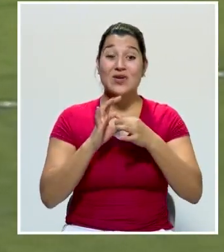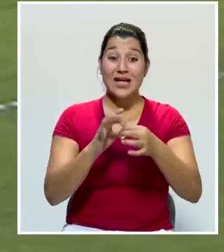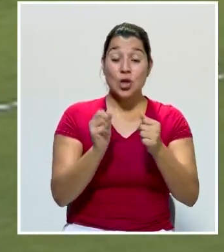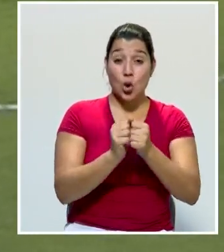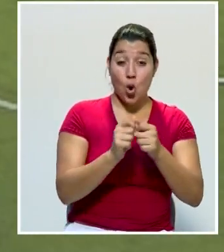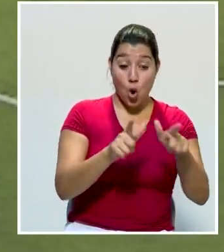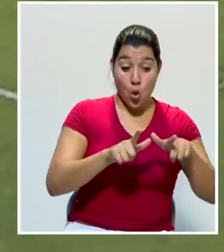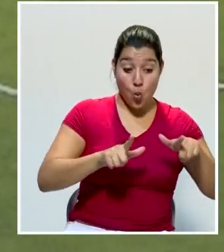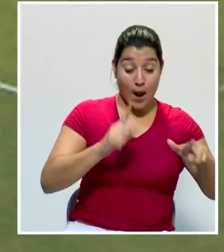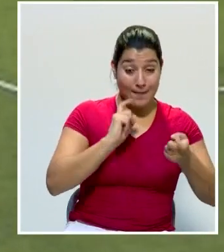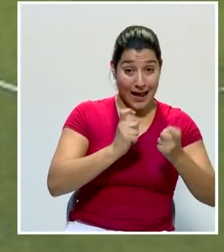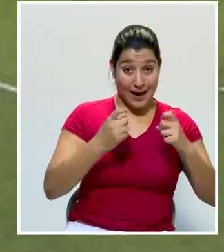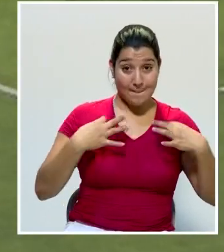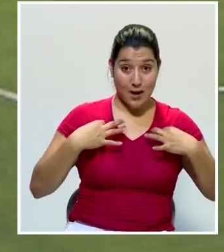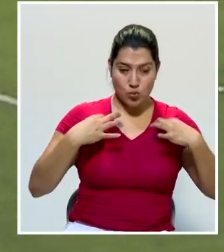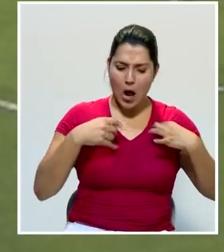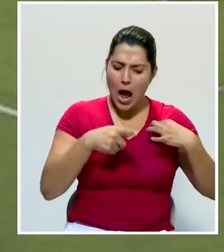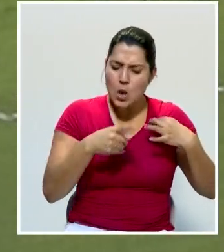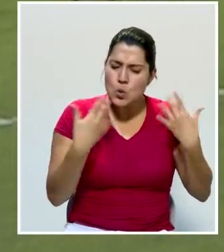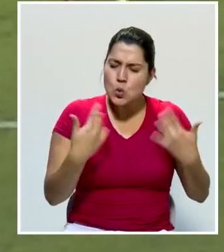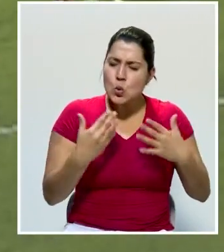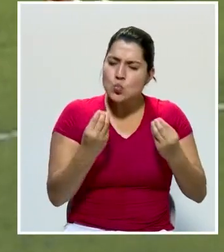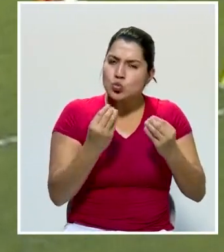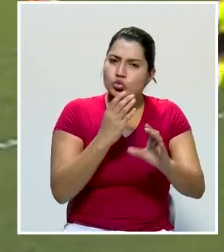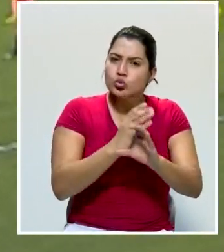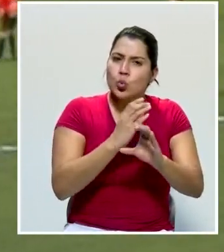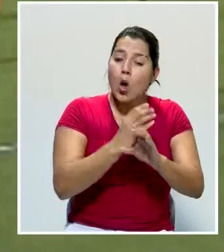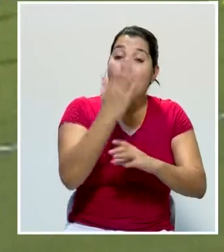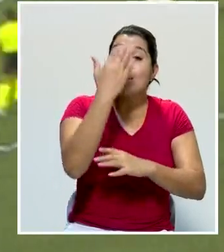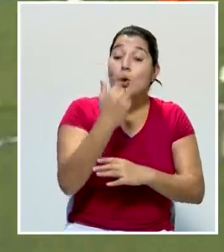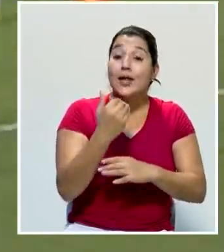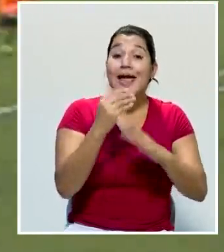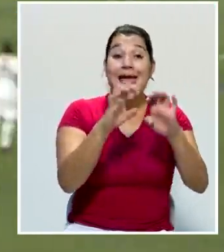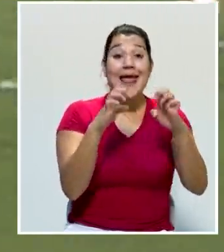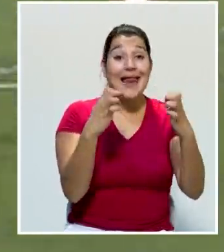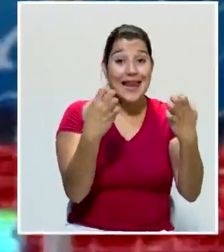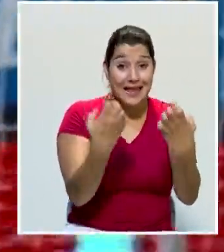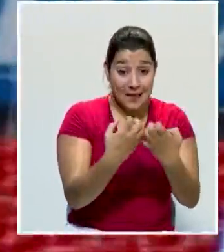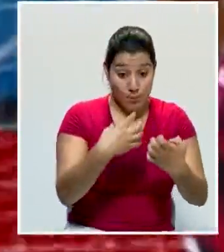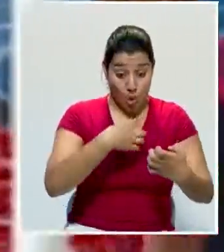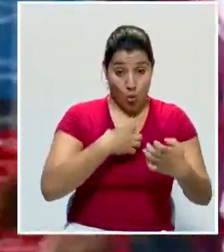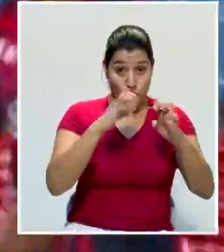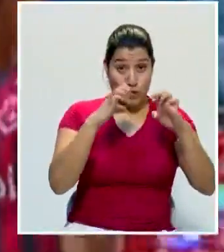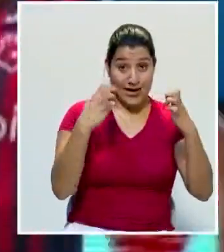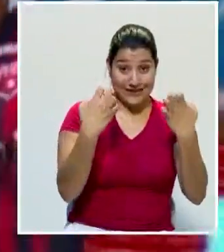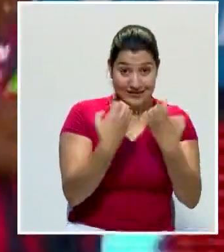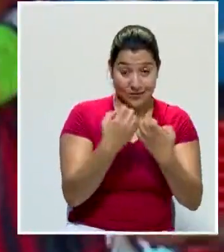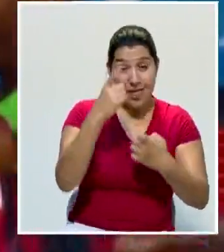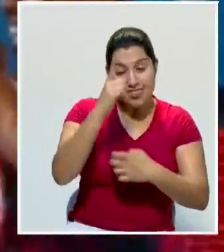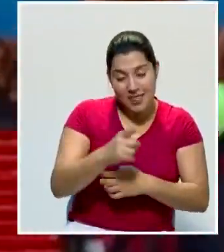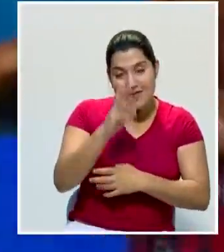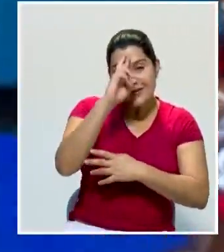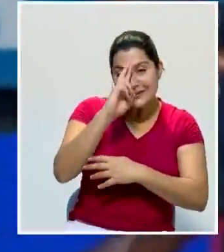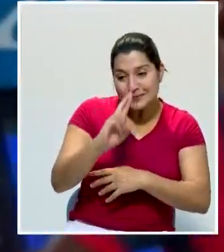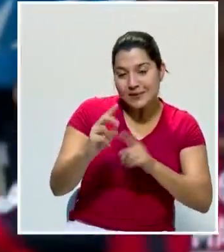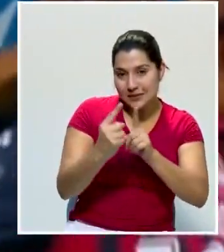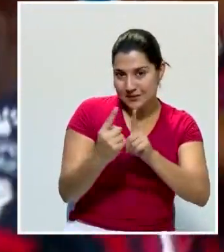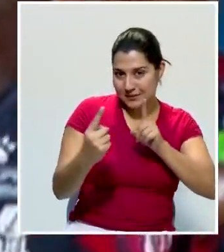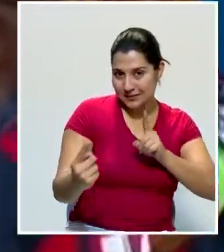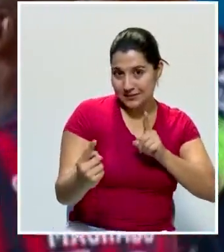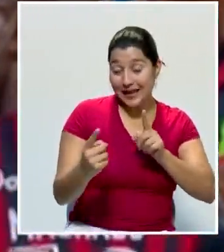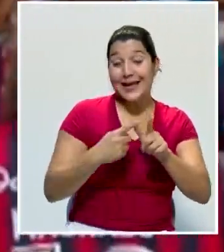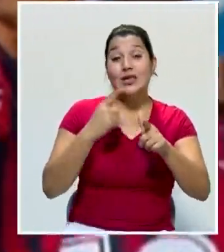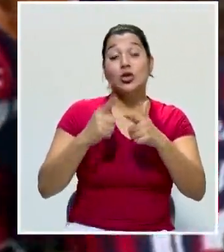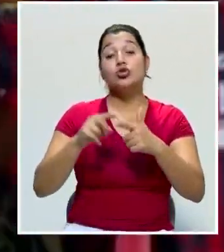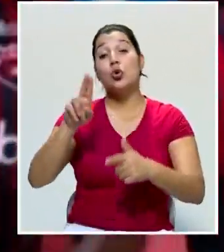camerinos es donde se tiene especial cuidado, ya que el equipo local debe garantizar el distanciamiento social, por lo que